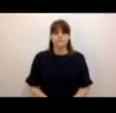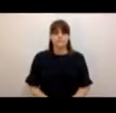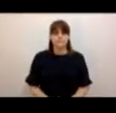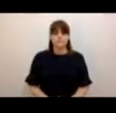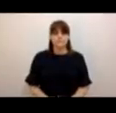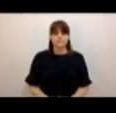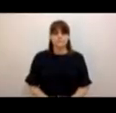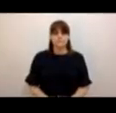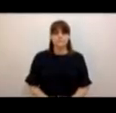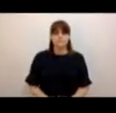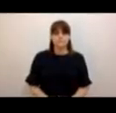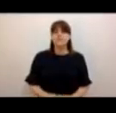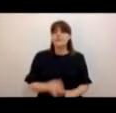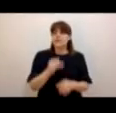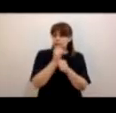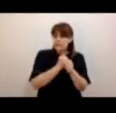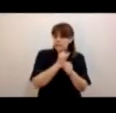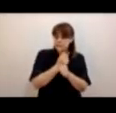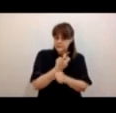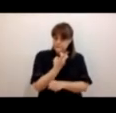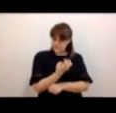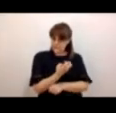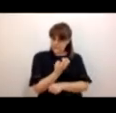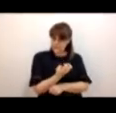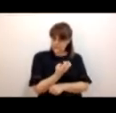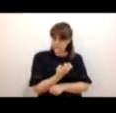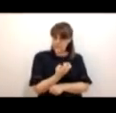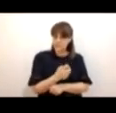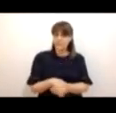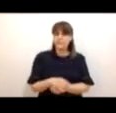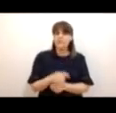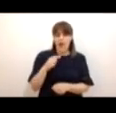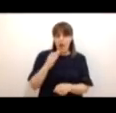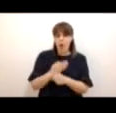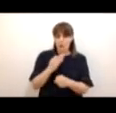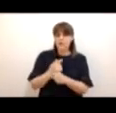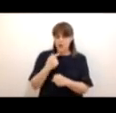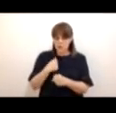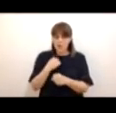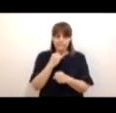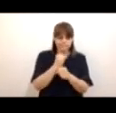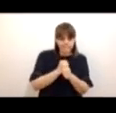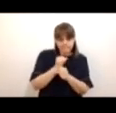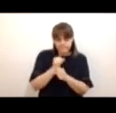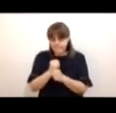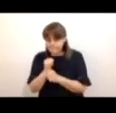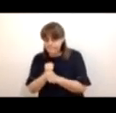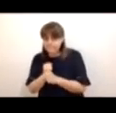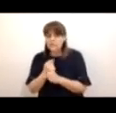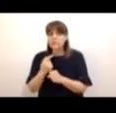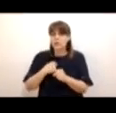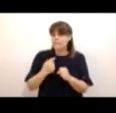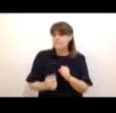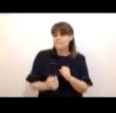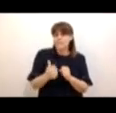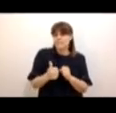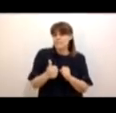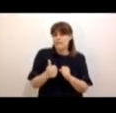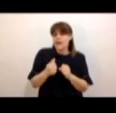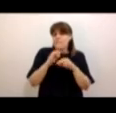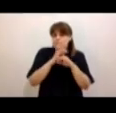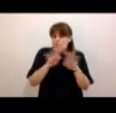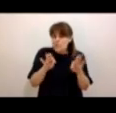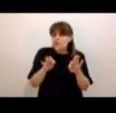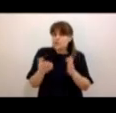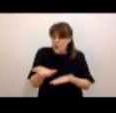en esta investigación que estoy realizando y que ahorita les voy a compartir unos datos preliminares tanto los